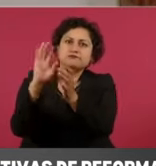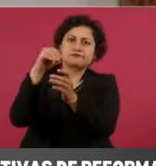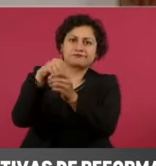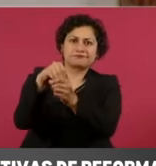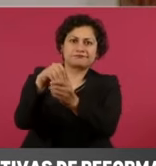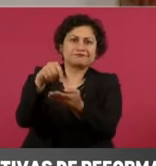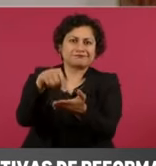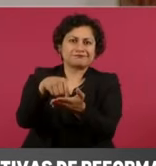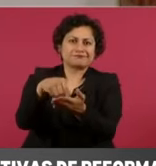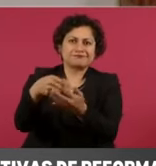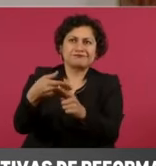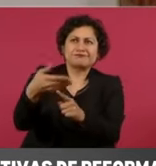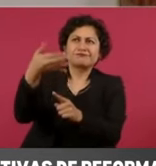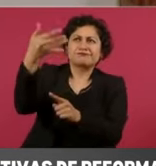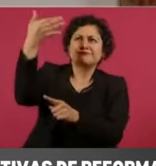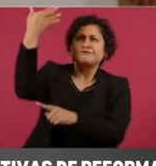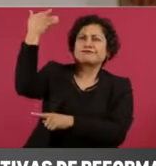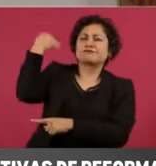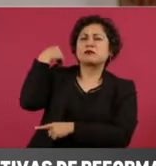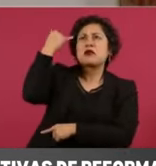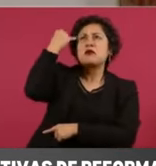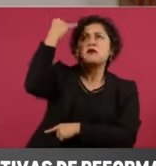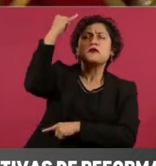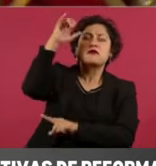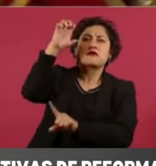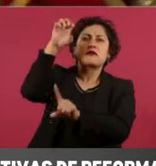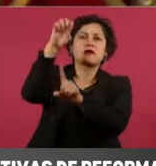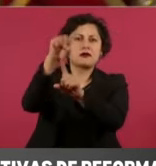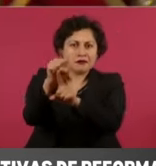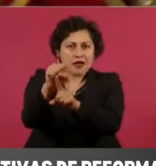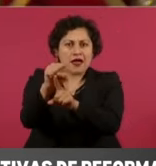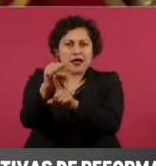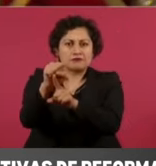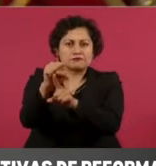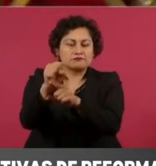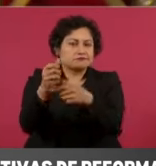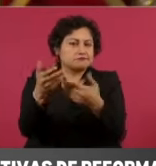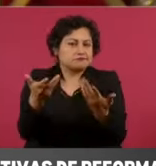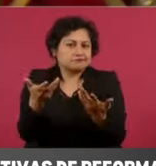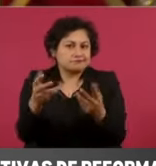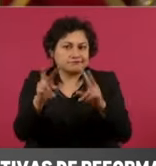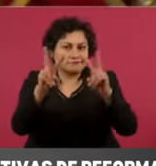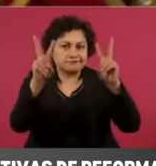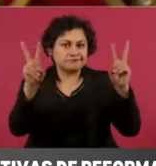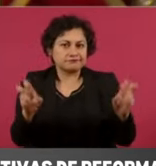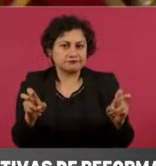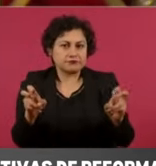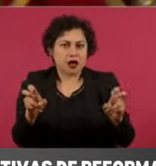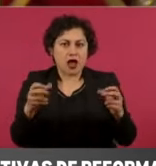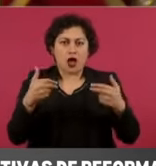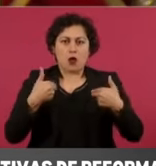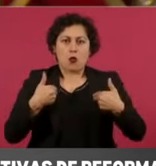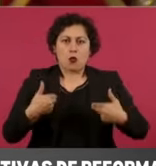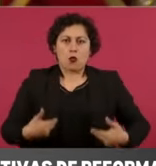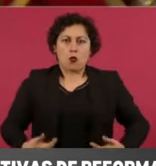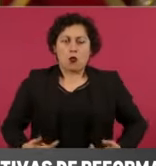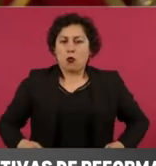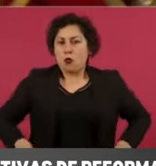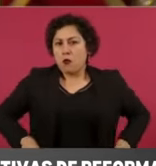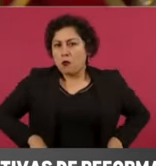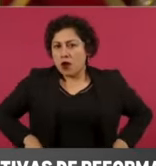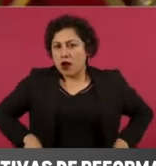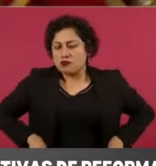principios relacionados con el humanismo, la justicia, la honestidad,